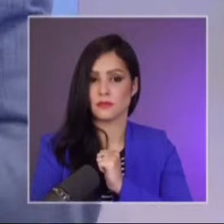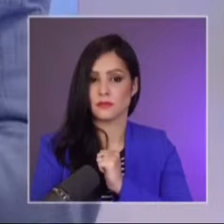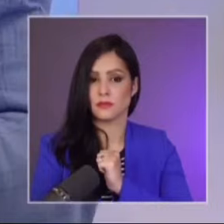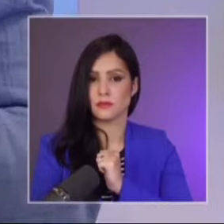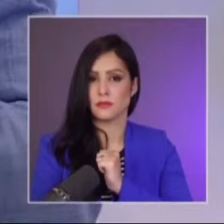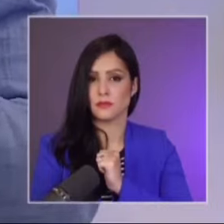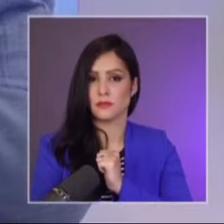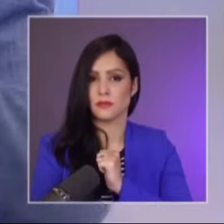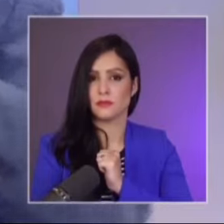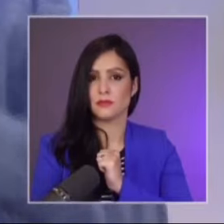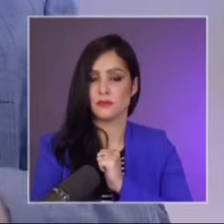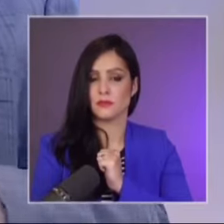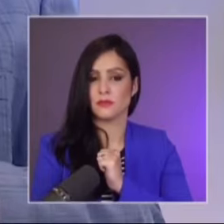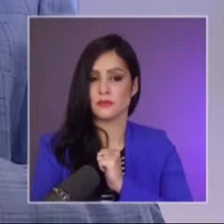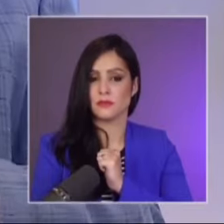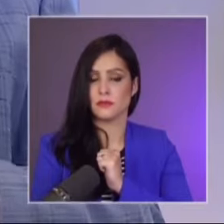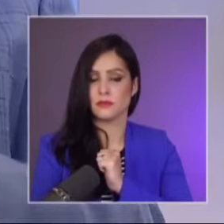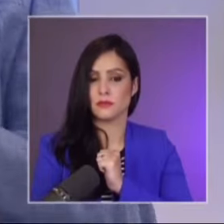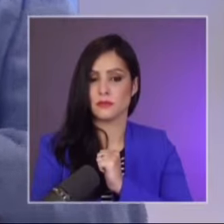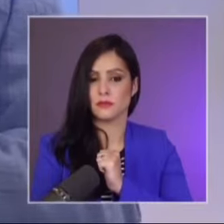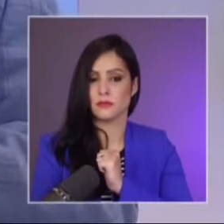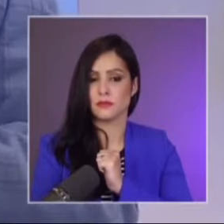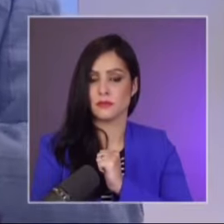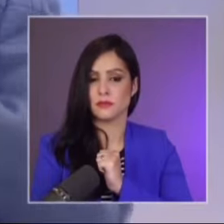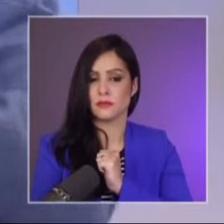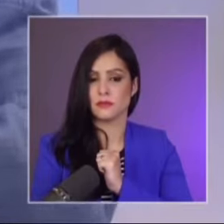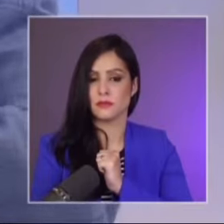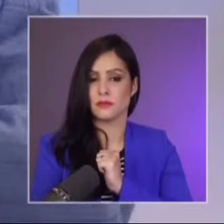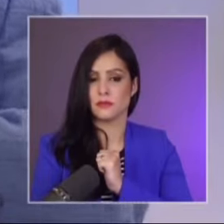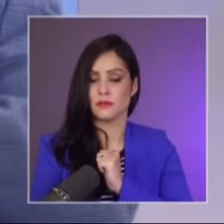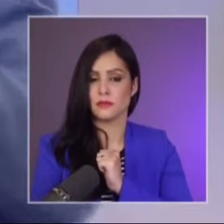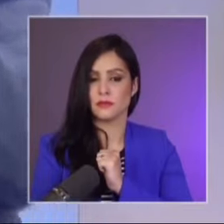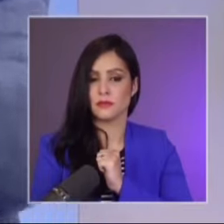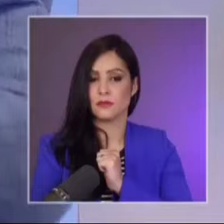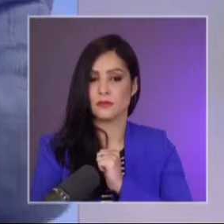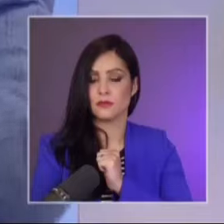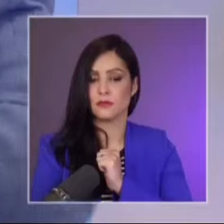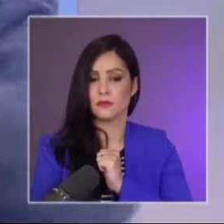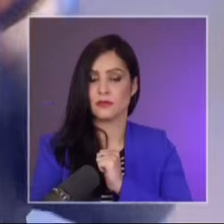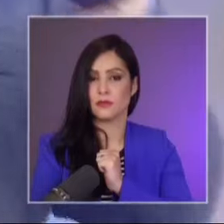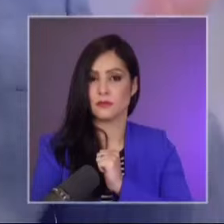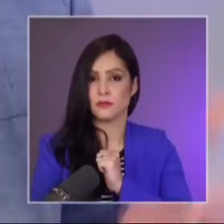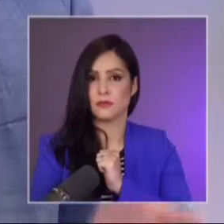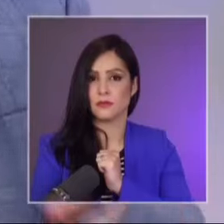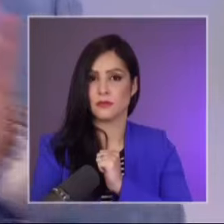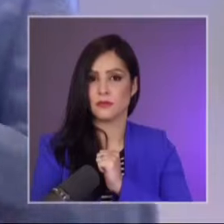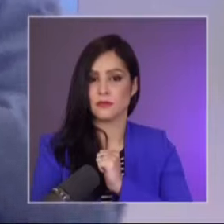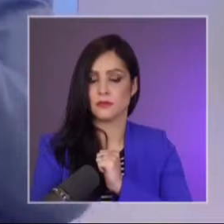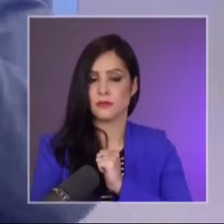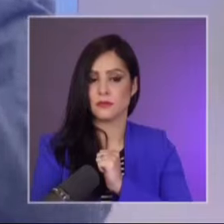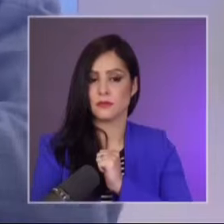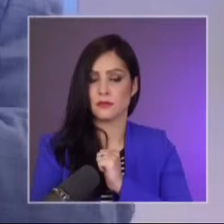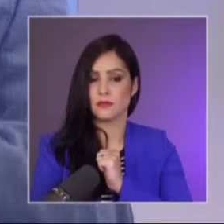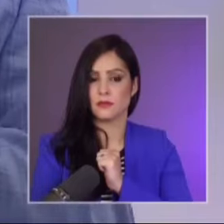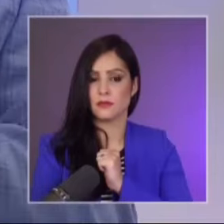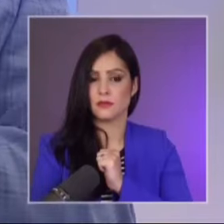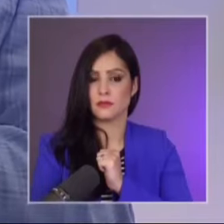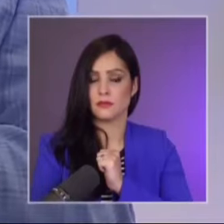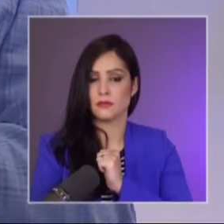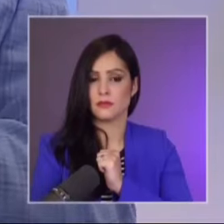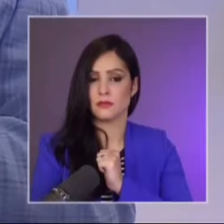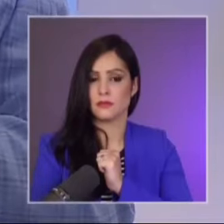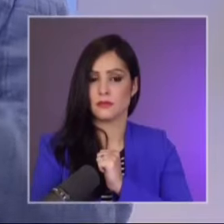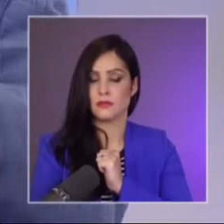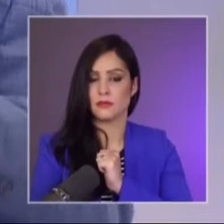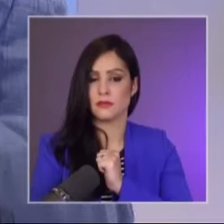en Procura de obtener del Estado dominicano remuneración pago de justo precio o justi precio por supuestas